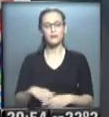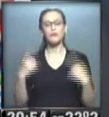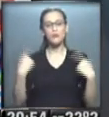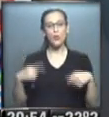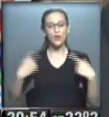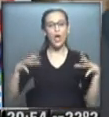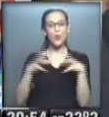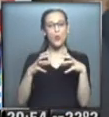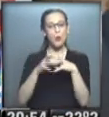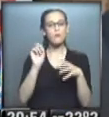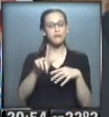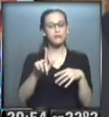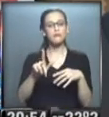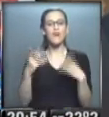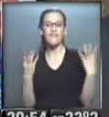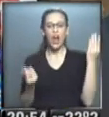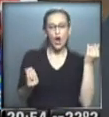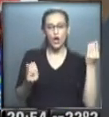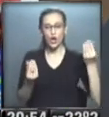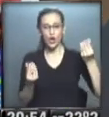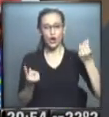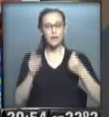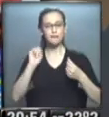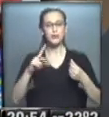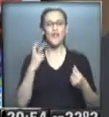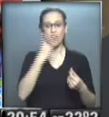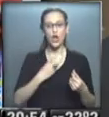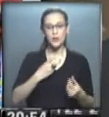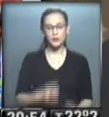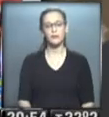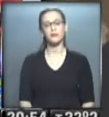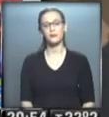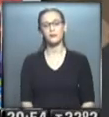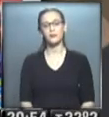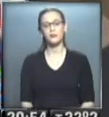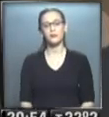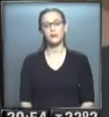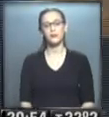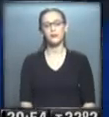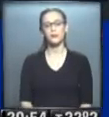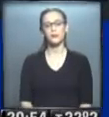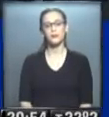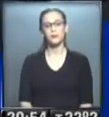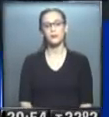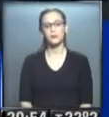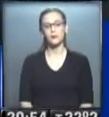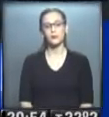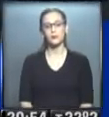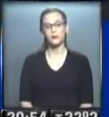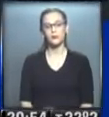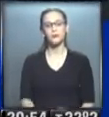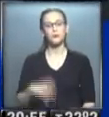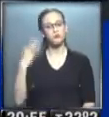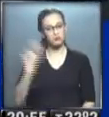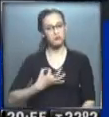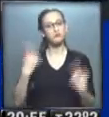bandas emblemáticas del folclore boliviano, donde estuvo, por ejemplo, Edwin Castellanos, hoy alcalde de Cochabamba.